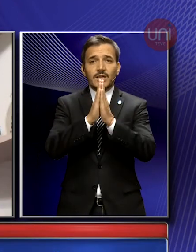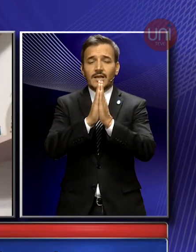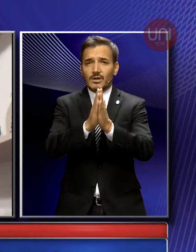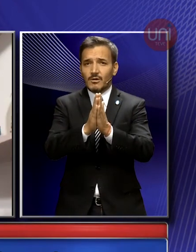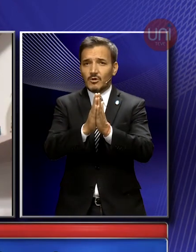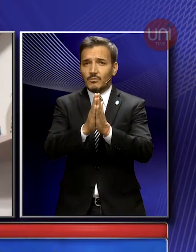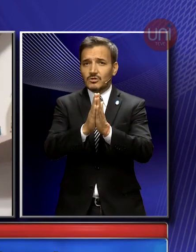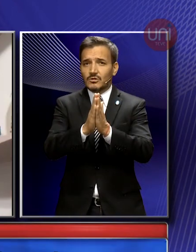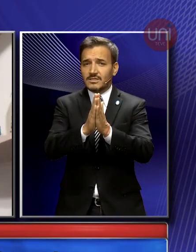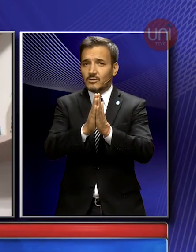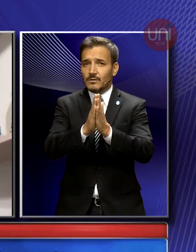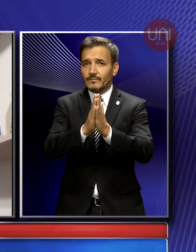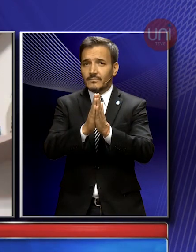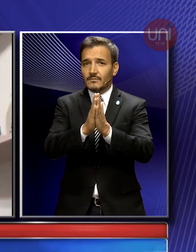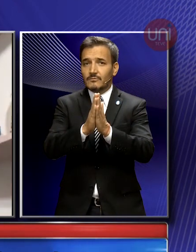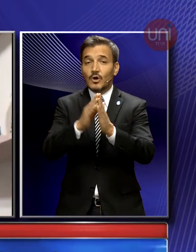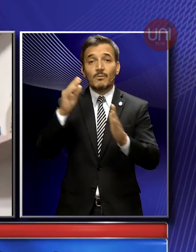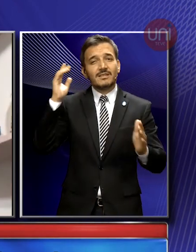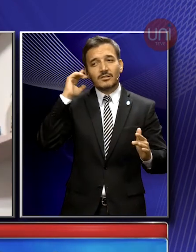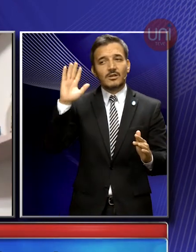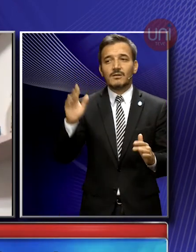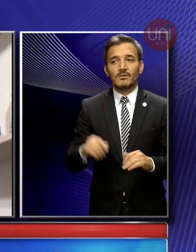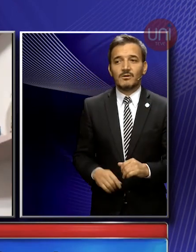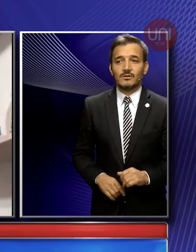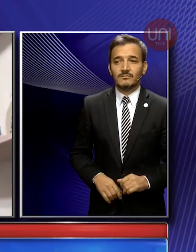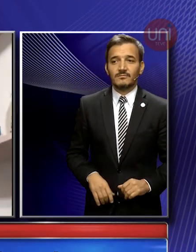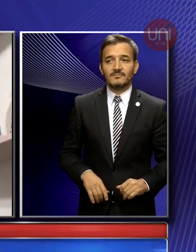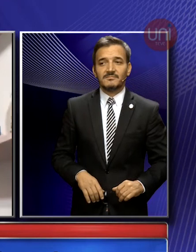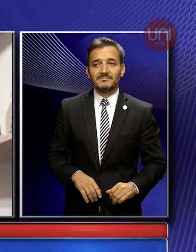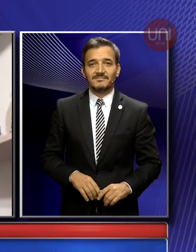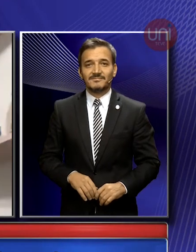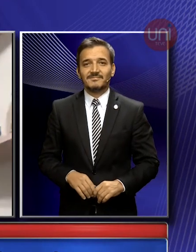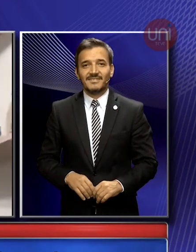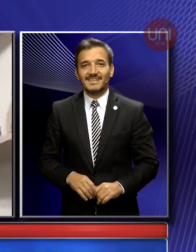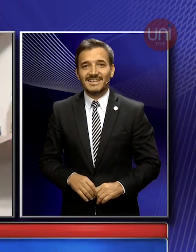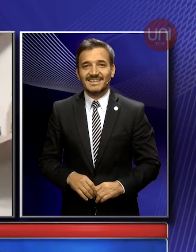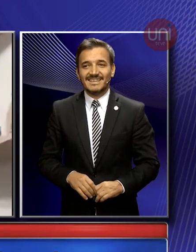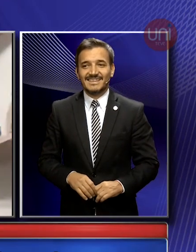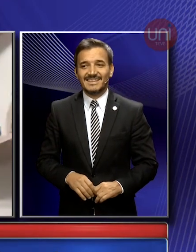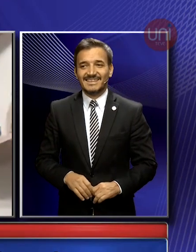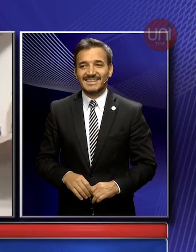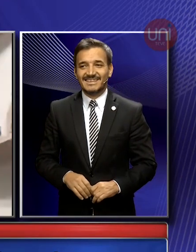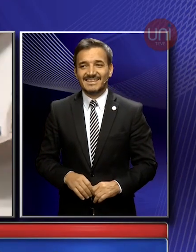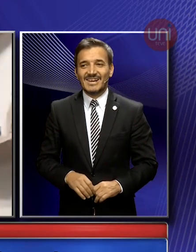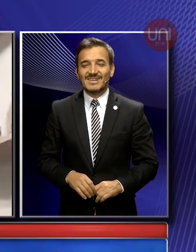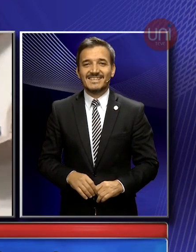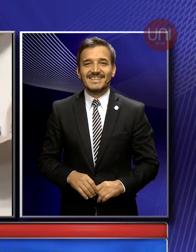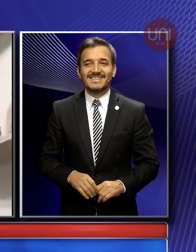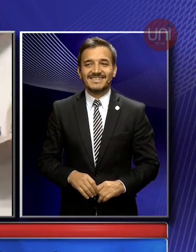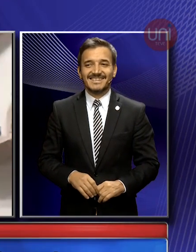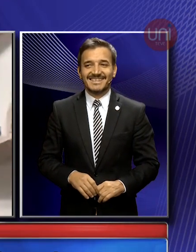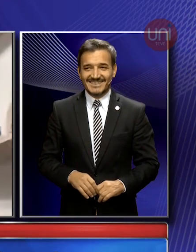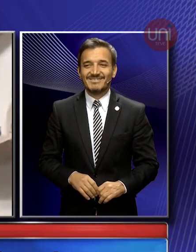Bueno, Lucía, creo que volvemos con vos, o te saludo. No, me dicen, no quieren volver conmigo. No, en un minutito. ¿No vuelven conmigo? Bueno, no, sí. Yo me